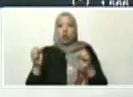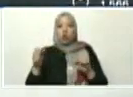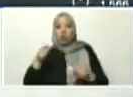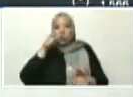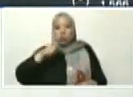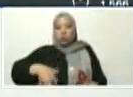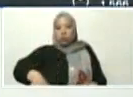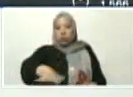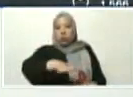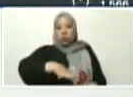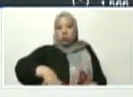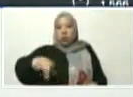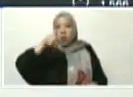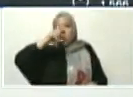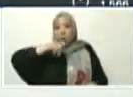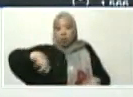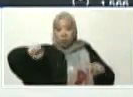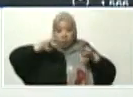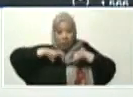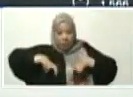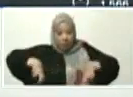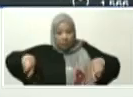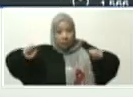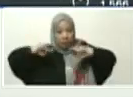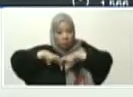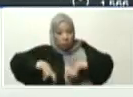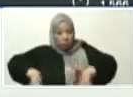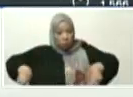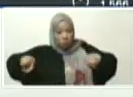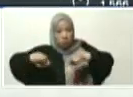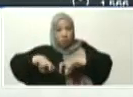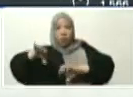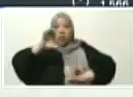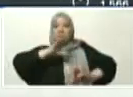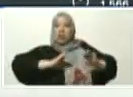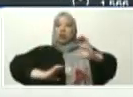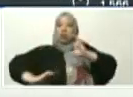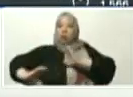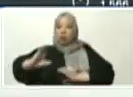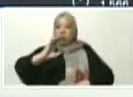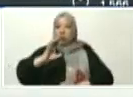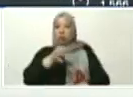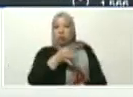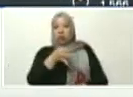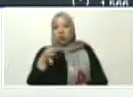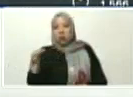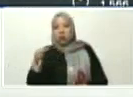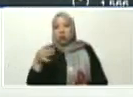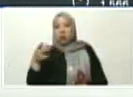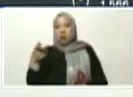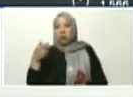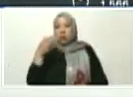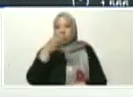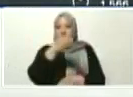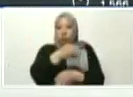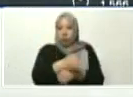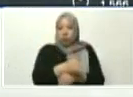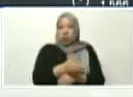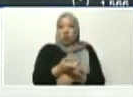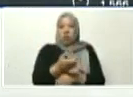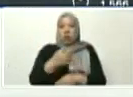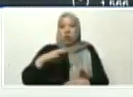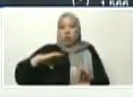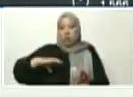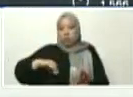venezolano, después de una ardua investigación científica, detallada, que fuimos llevando al